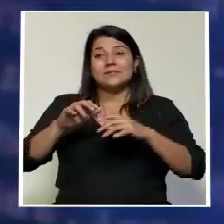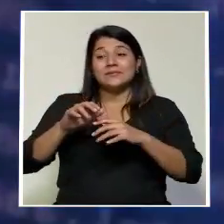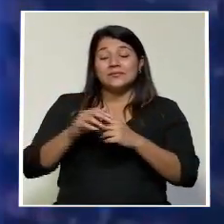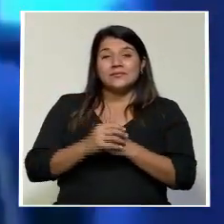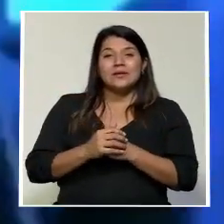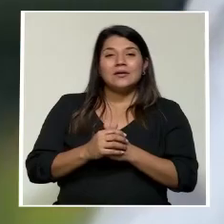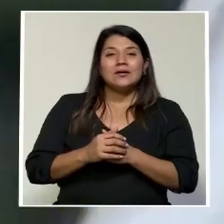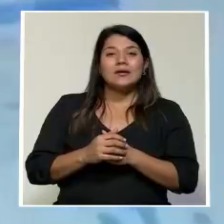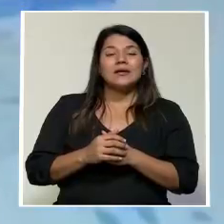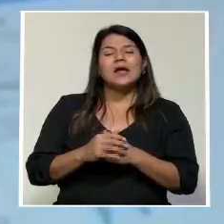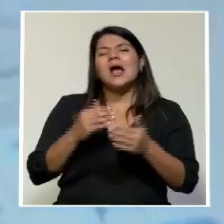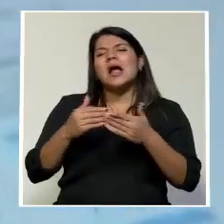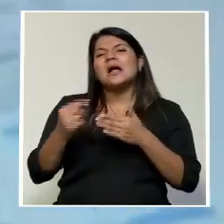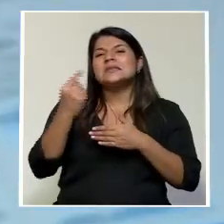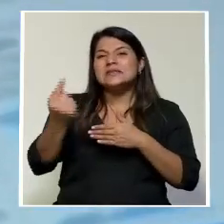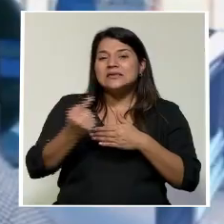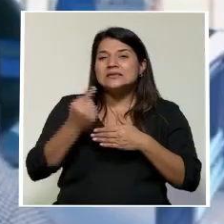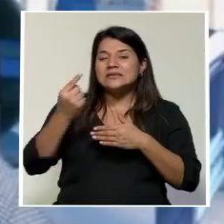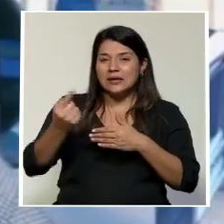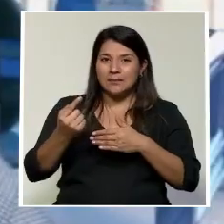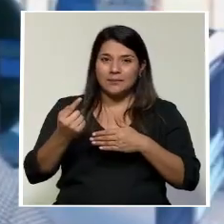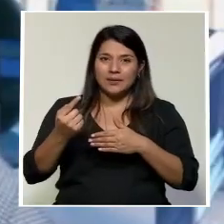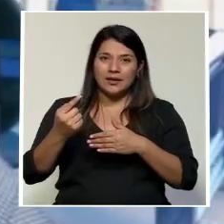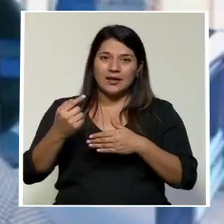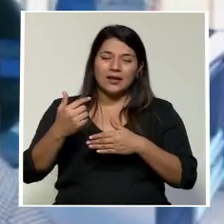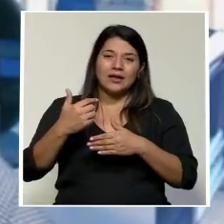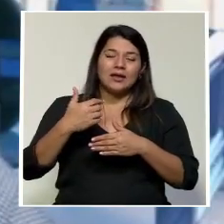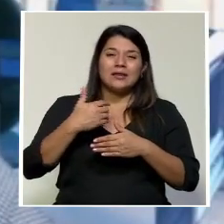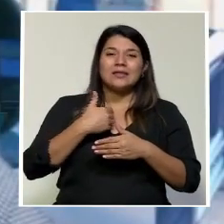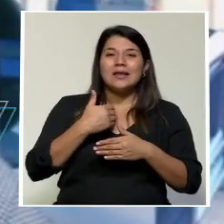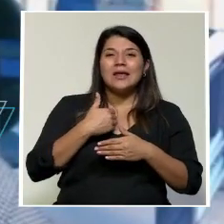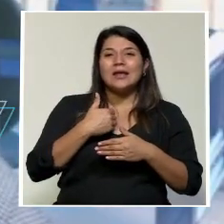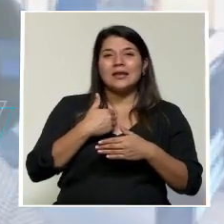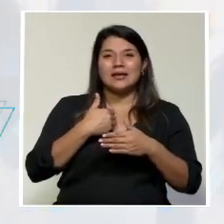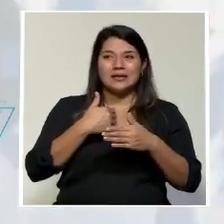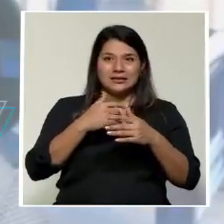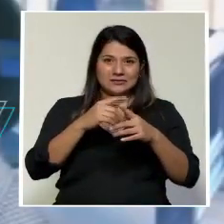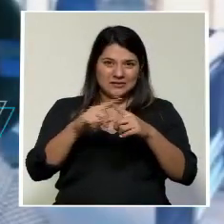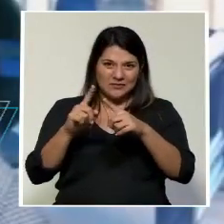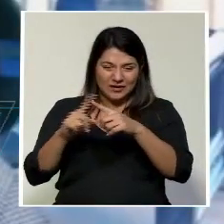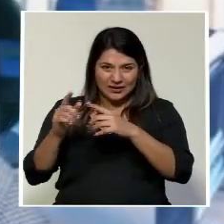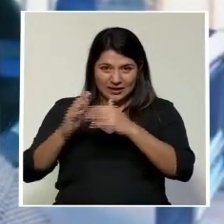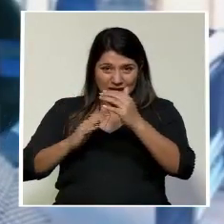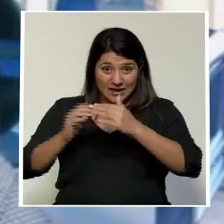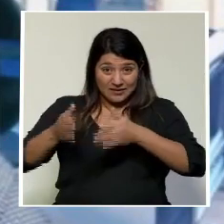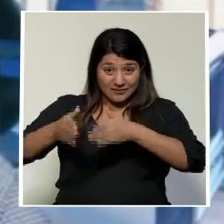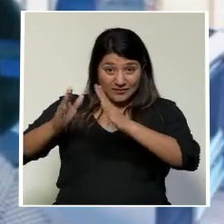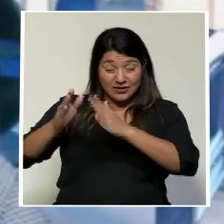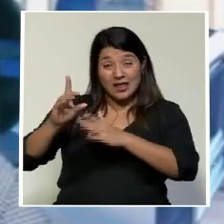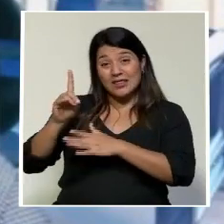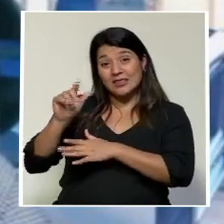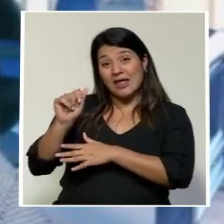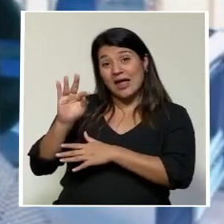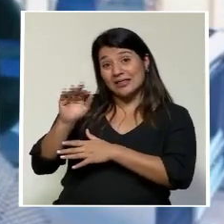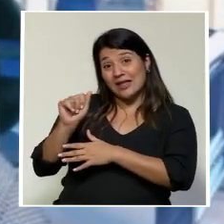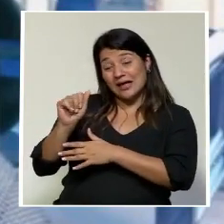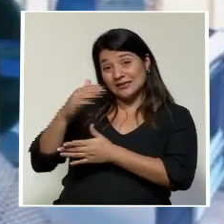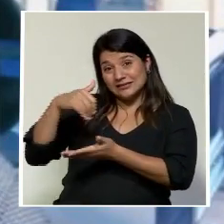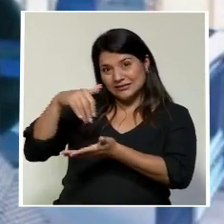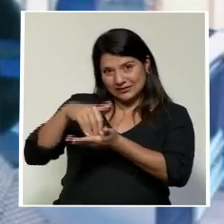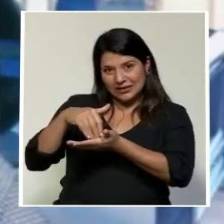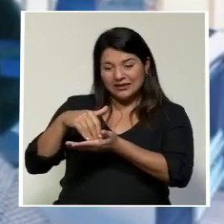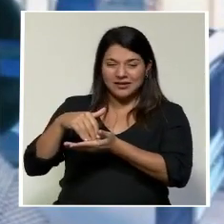diseño por lo general residen en las nubes, residen en infraestructuras de data center. Por eso lo recomendable es delegar a